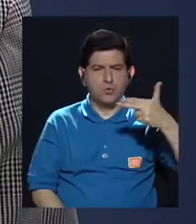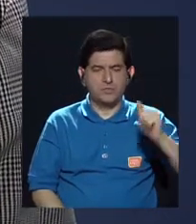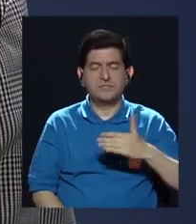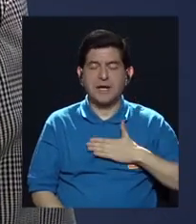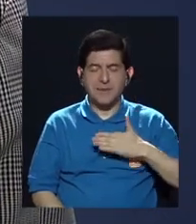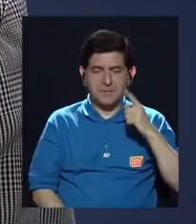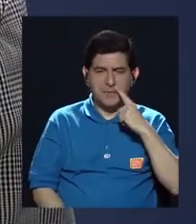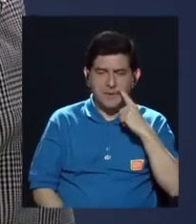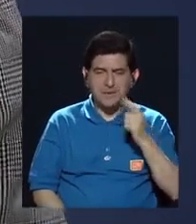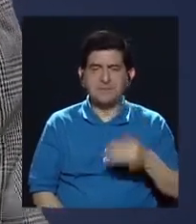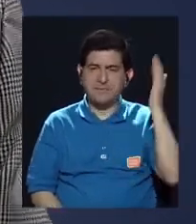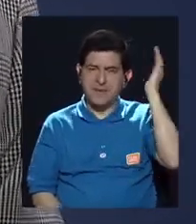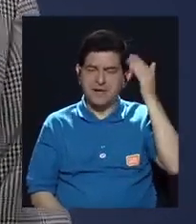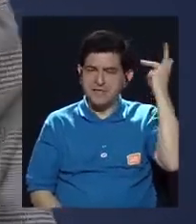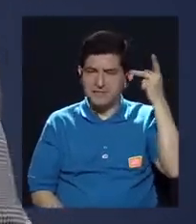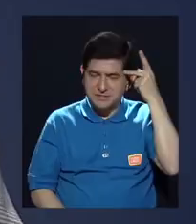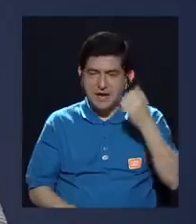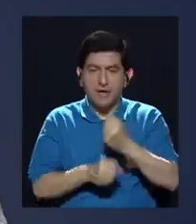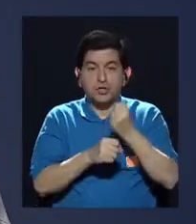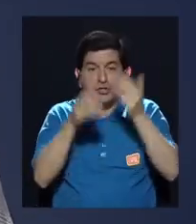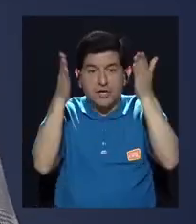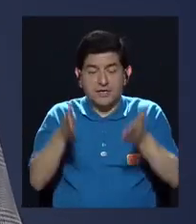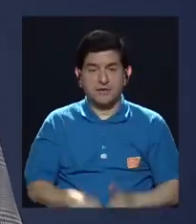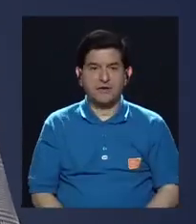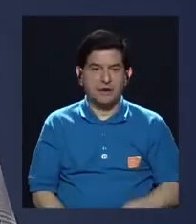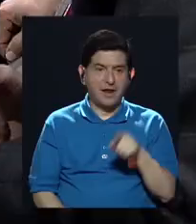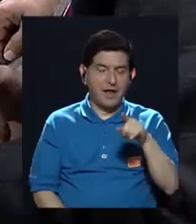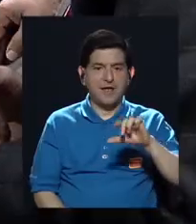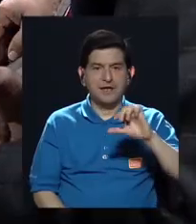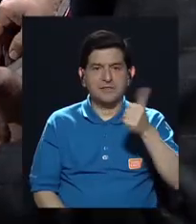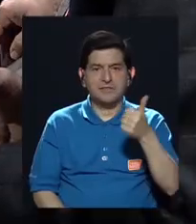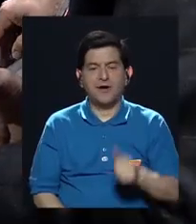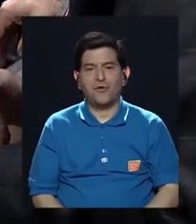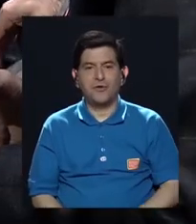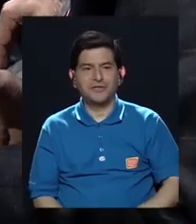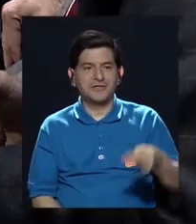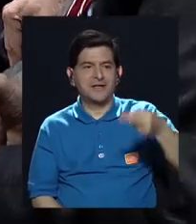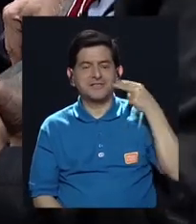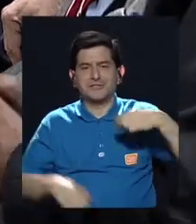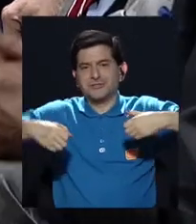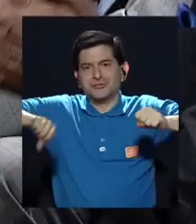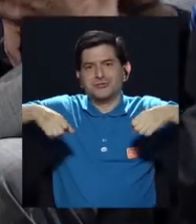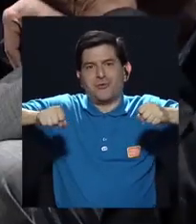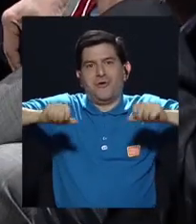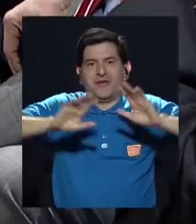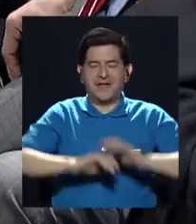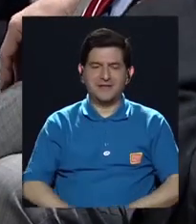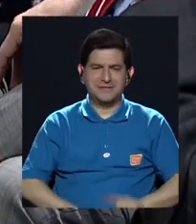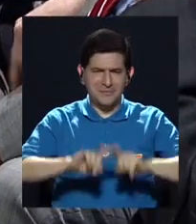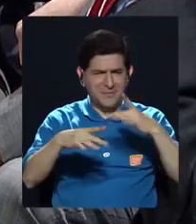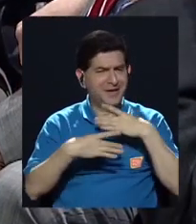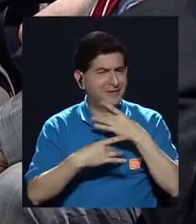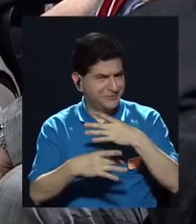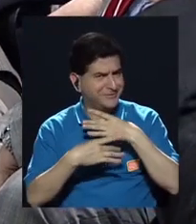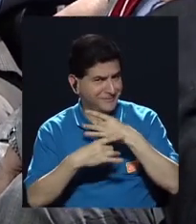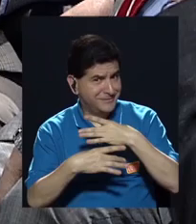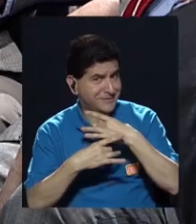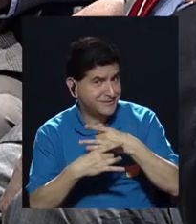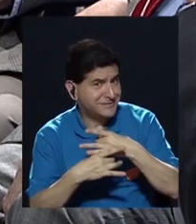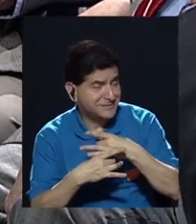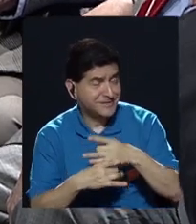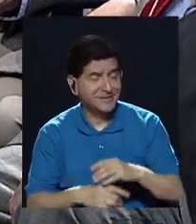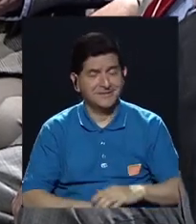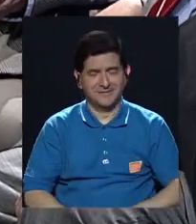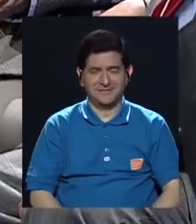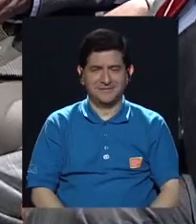diera charlas políticas a los trabajadores de la lucha. O sea, esos son otros diarios de motocicleta. No, pero vean ustedes qué interesante.